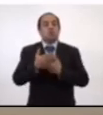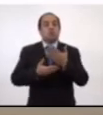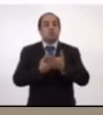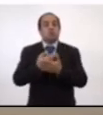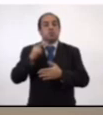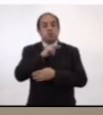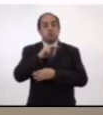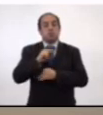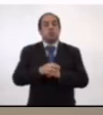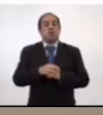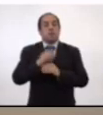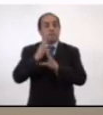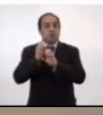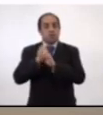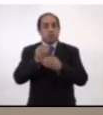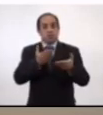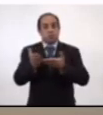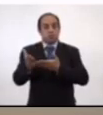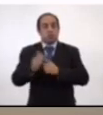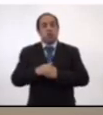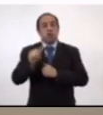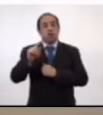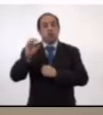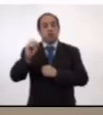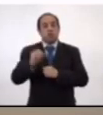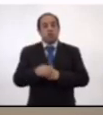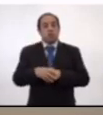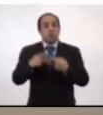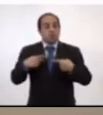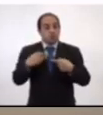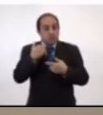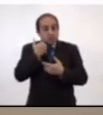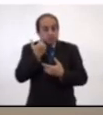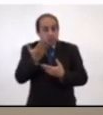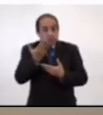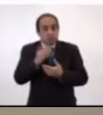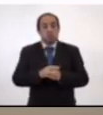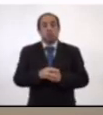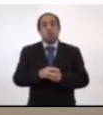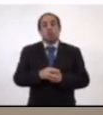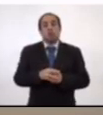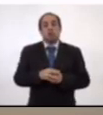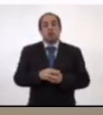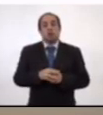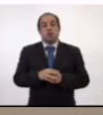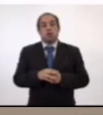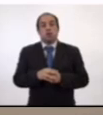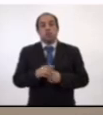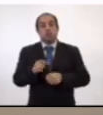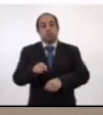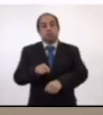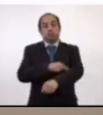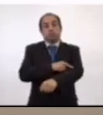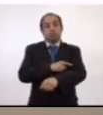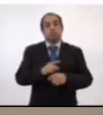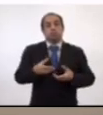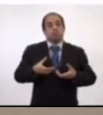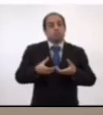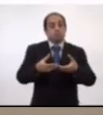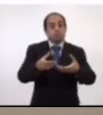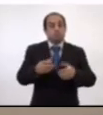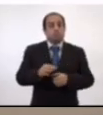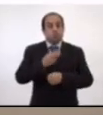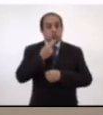eso recomendamos que las personas que van a hacer los trayectos más largos, si quieren evitar transbordos, usen mejor el servicio ordinario, pero por supuesto